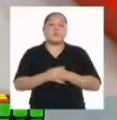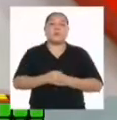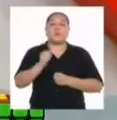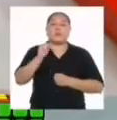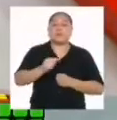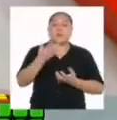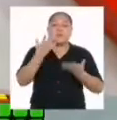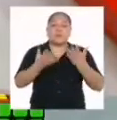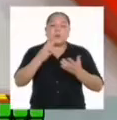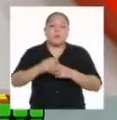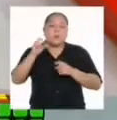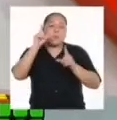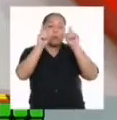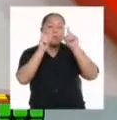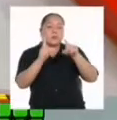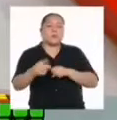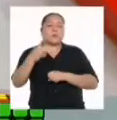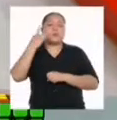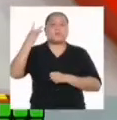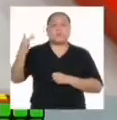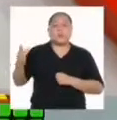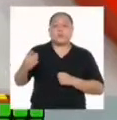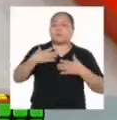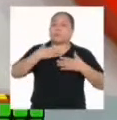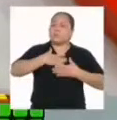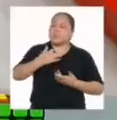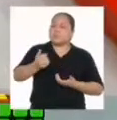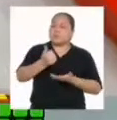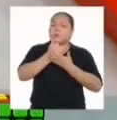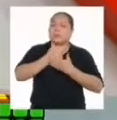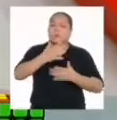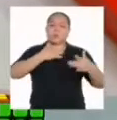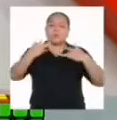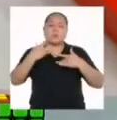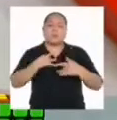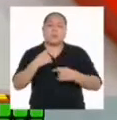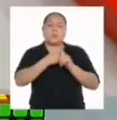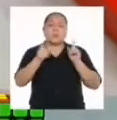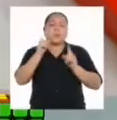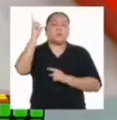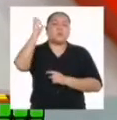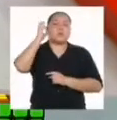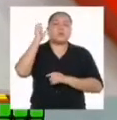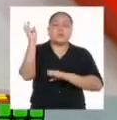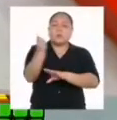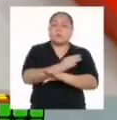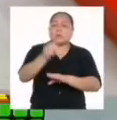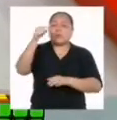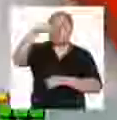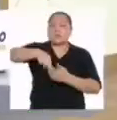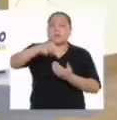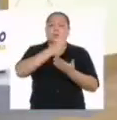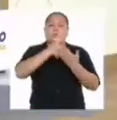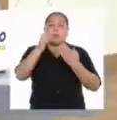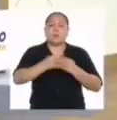temas tienen patrones de ondas sonoras agradables que estimulan mis circuitos. pero no voy a escuchar música durante el